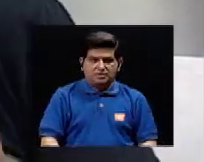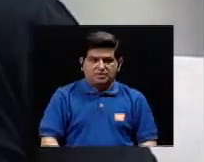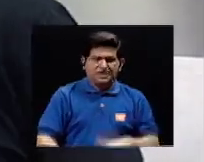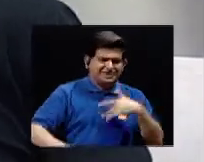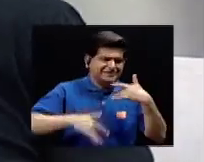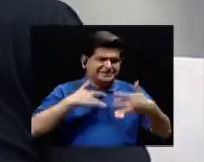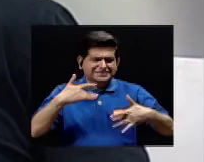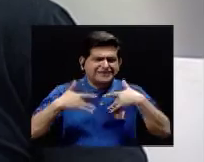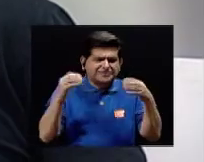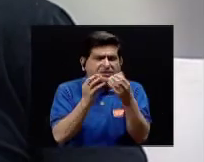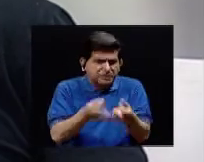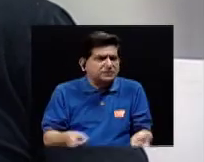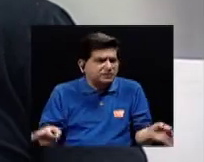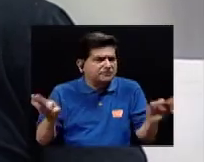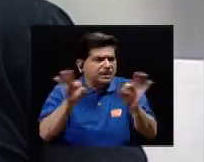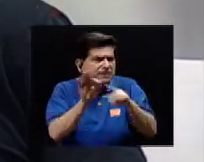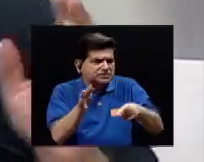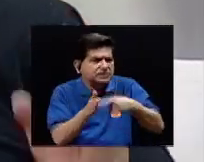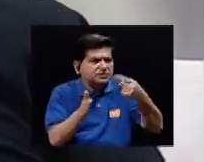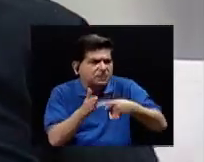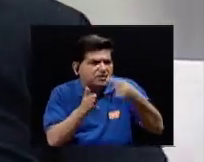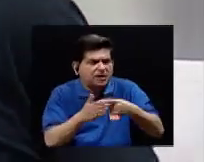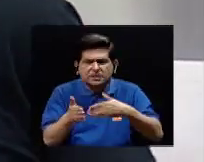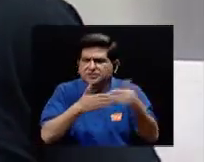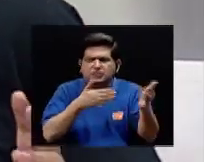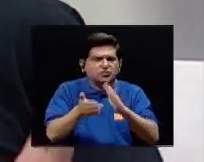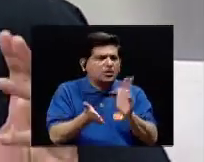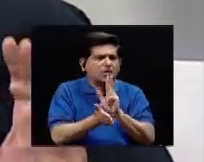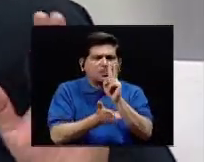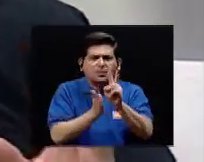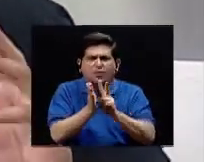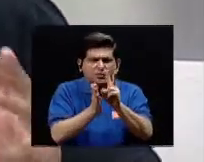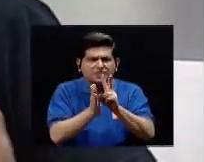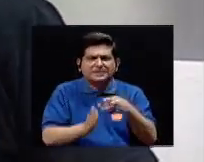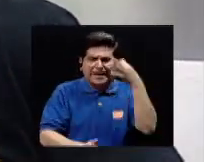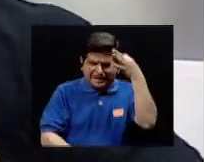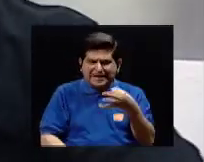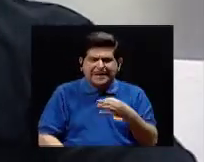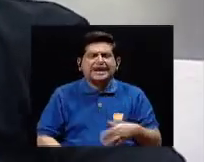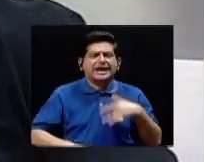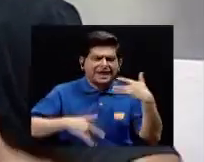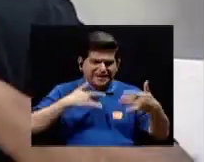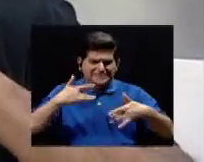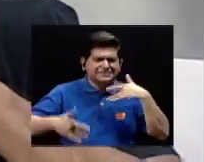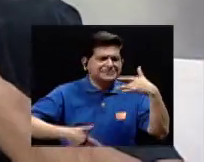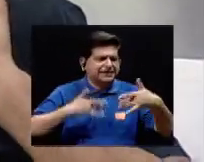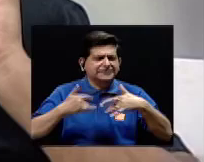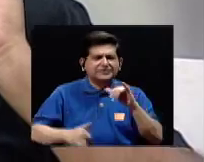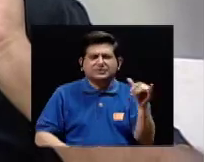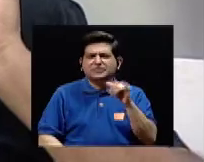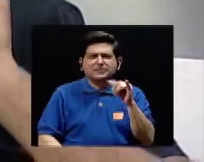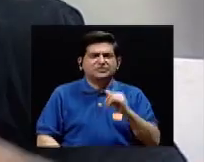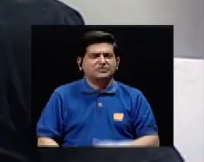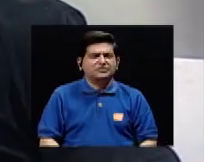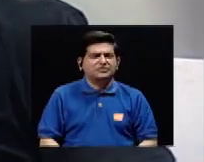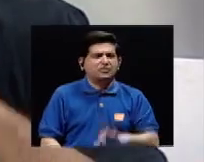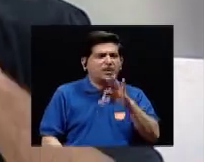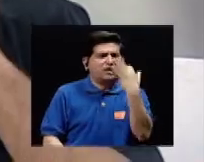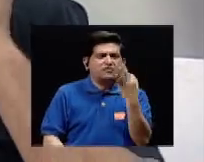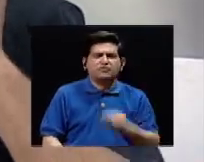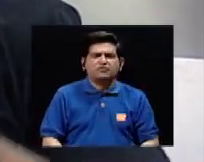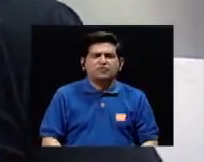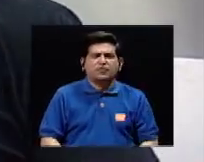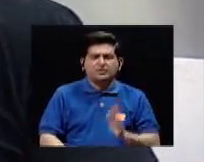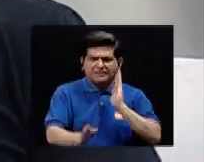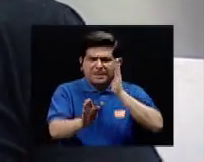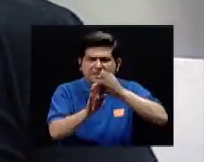Crear sentimientos, que es mucho más importante a veces. En cualquier documental creemos en esto de los sentimientos como una forma de